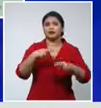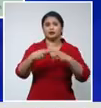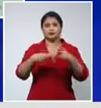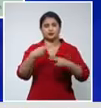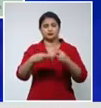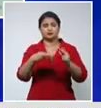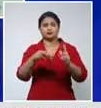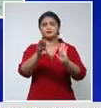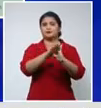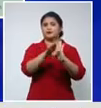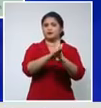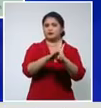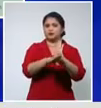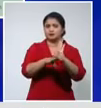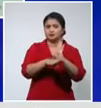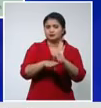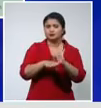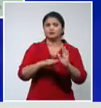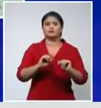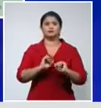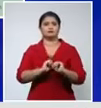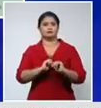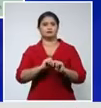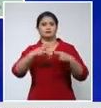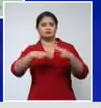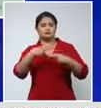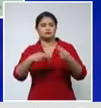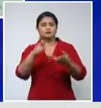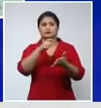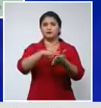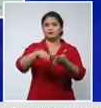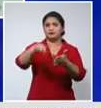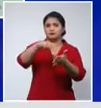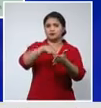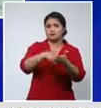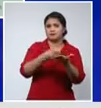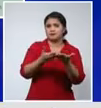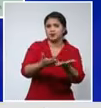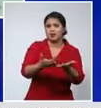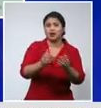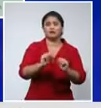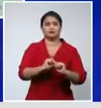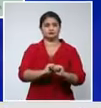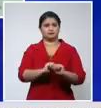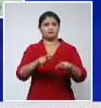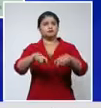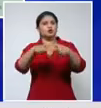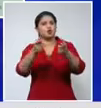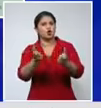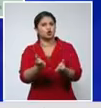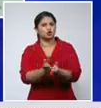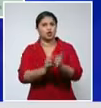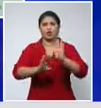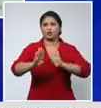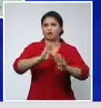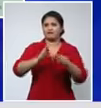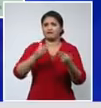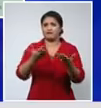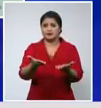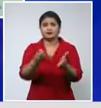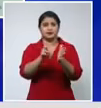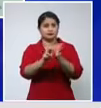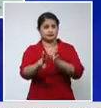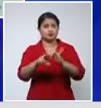que han elaborado un plan de conjunto, como es natural, su Consejo de Defensa lo elaboró de conjunto con